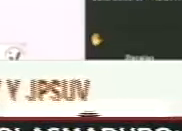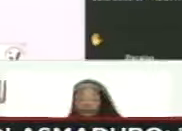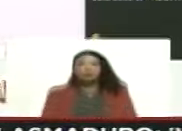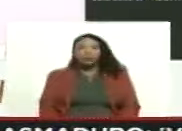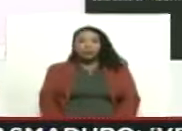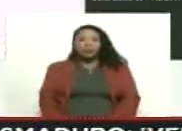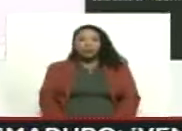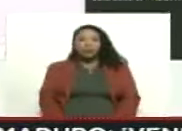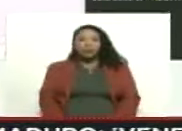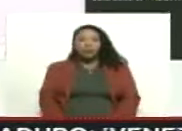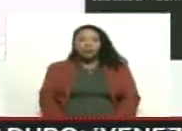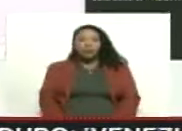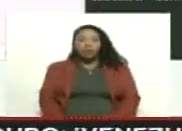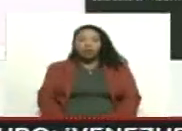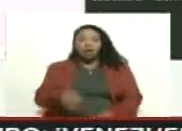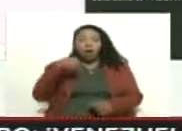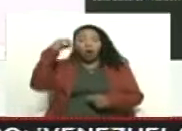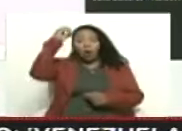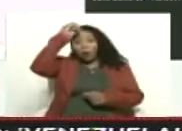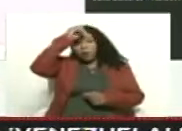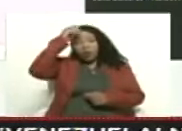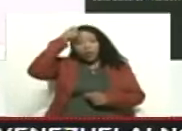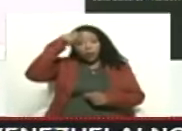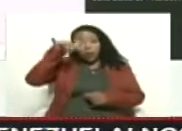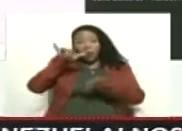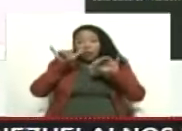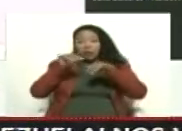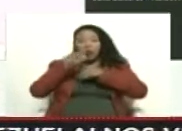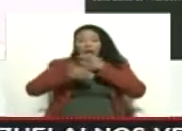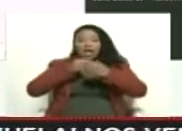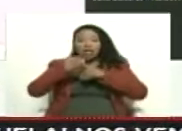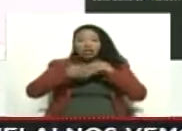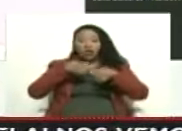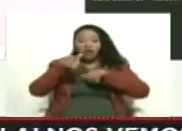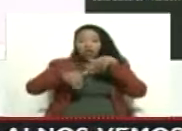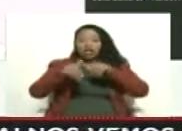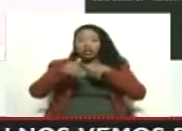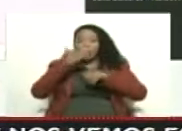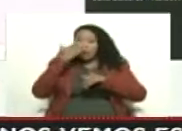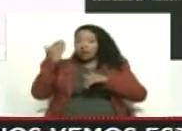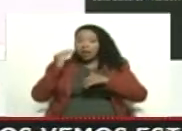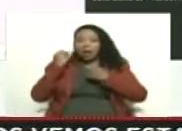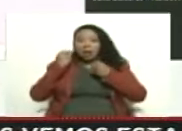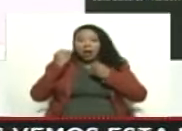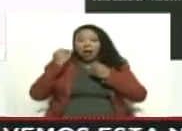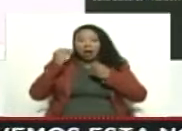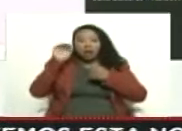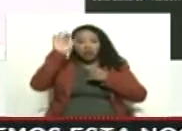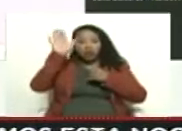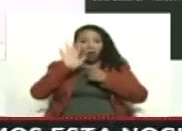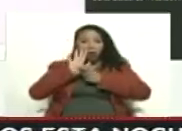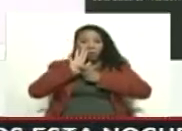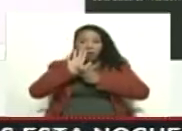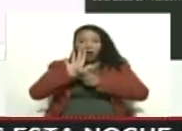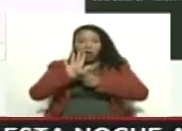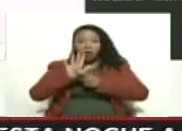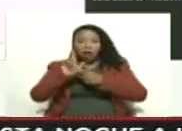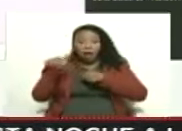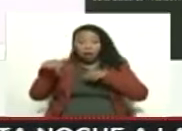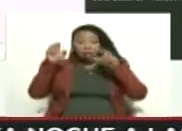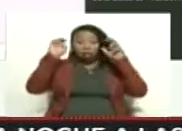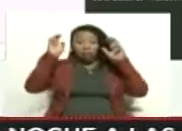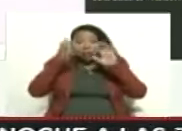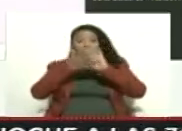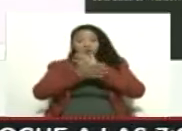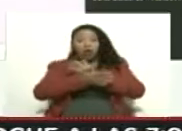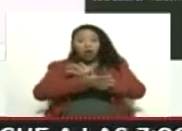participar a dejar plasmada para la historia su posición sobre un tema tan importante para los